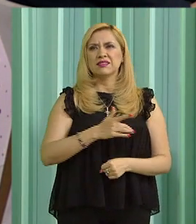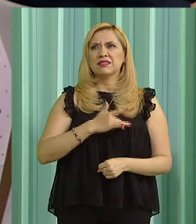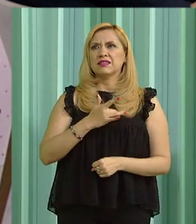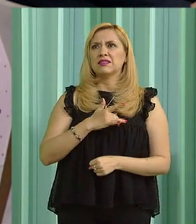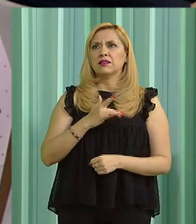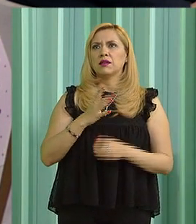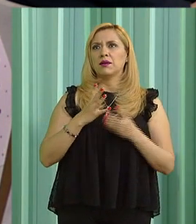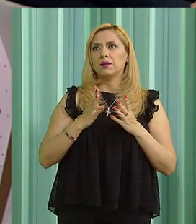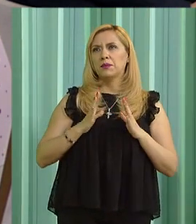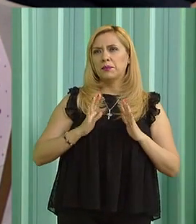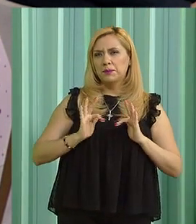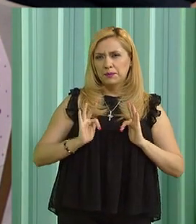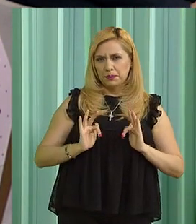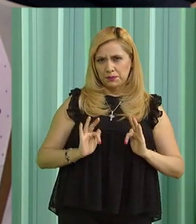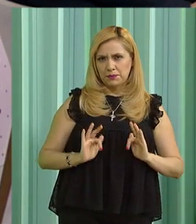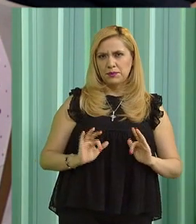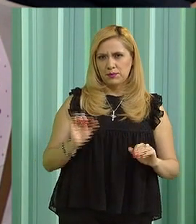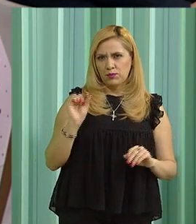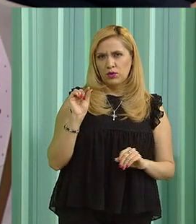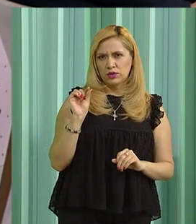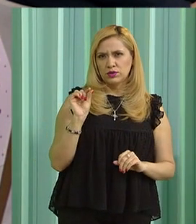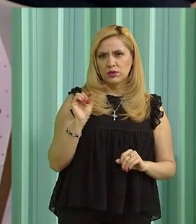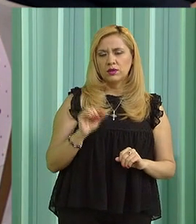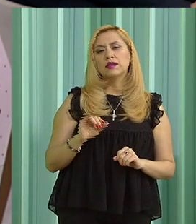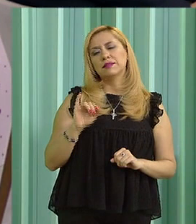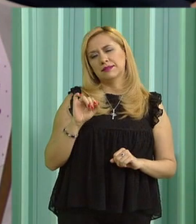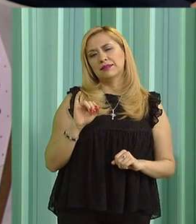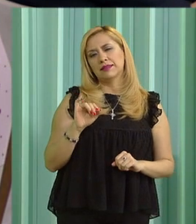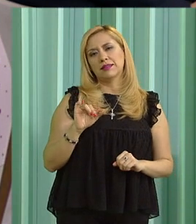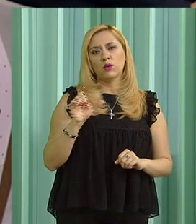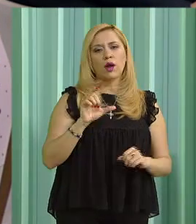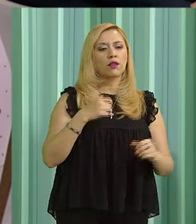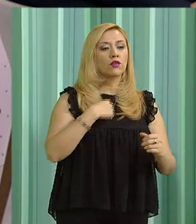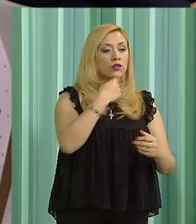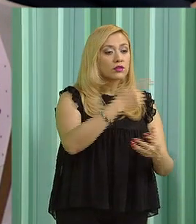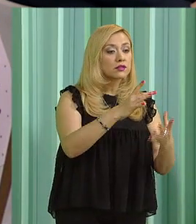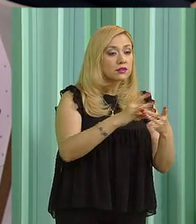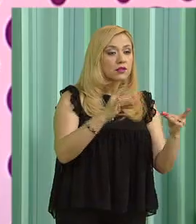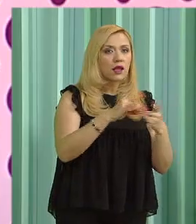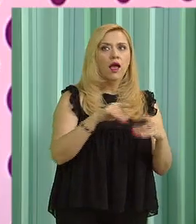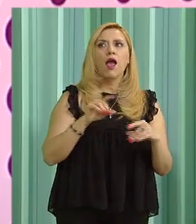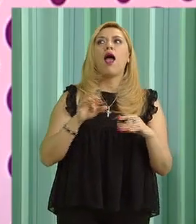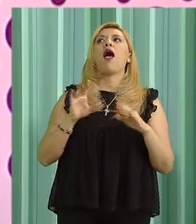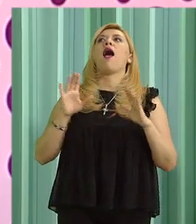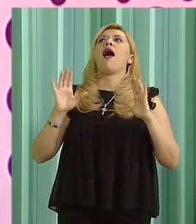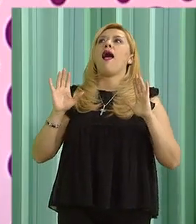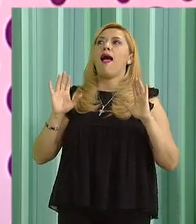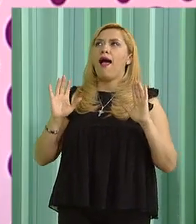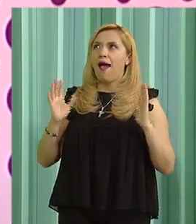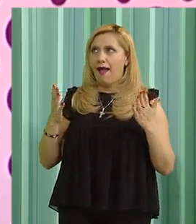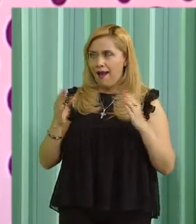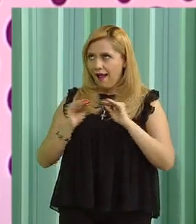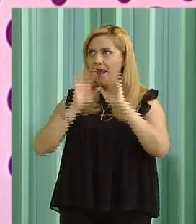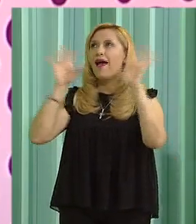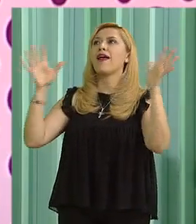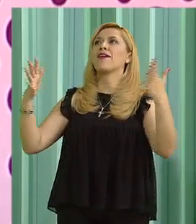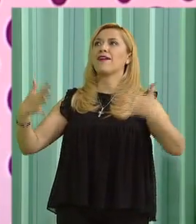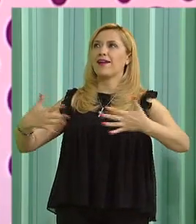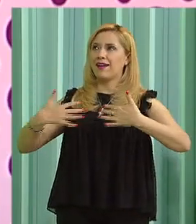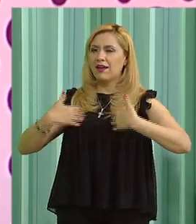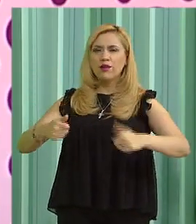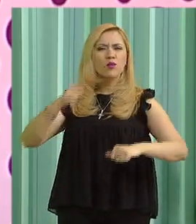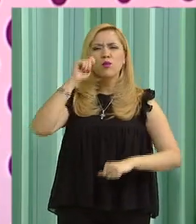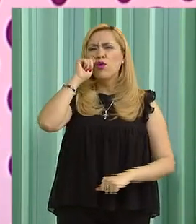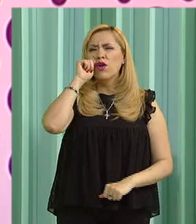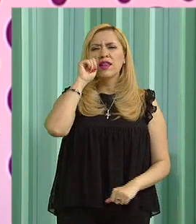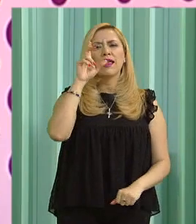más aliviados? La información siempre los alivia y nosotros tratamos de que la información les quede perfectamente clara. No importa si nos tardamos